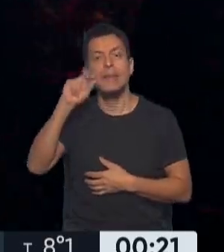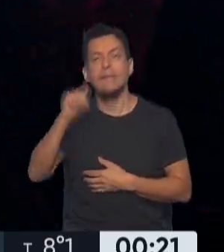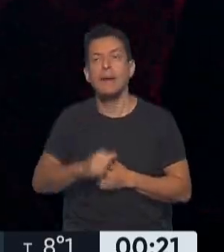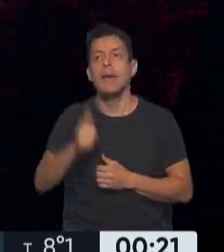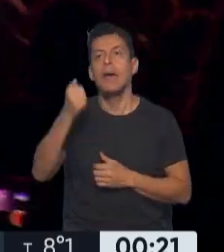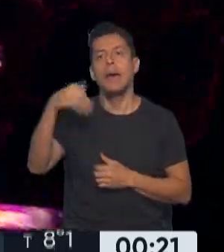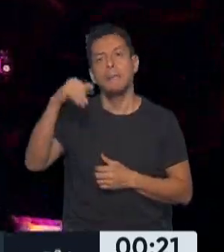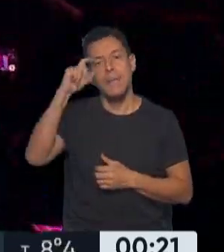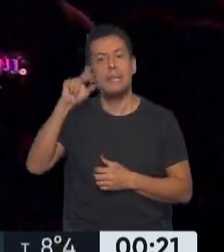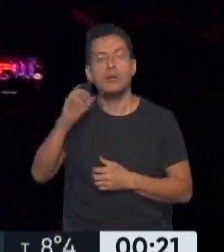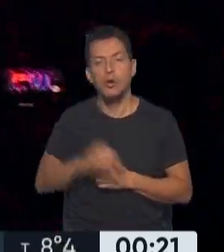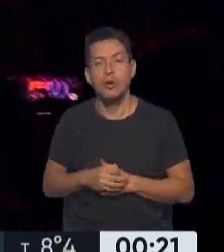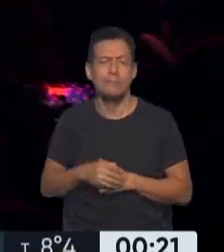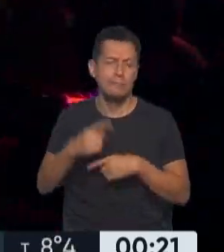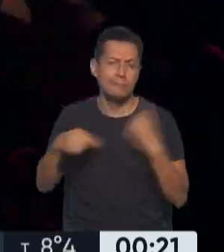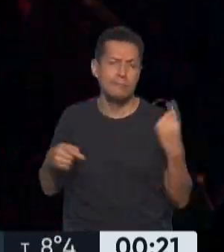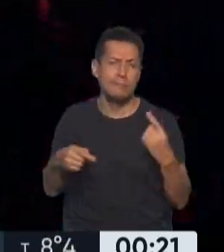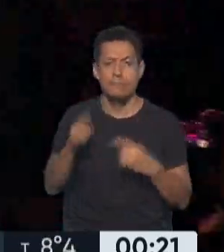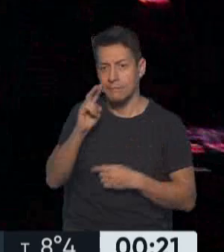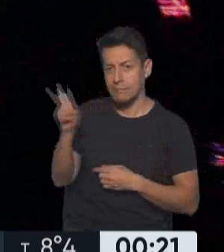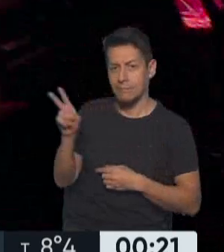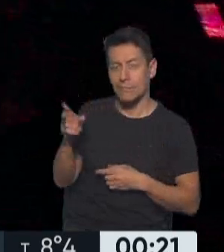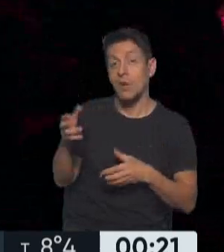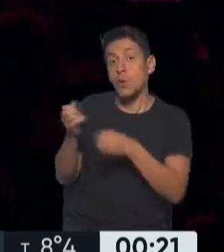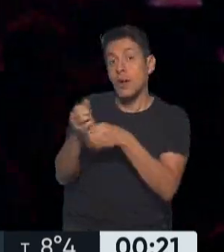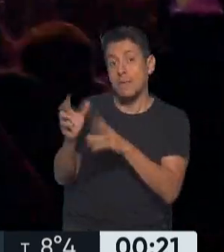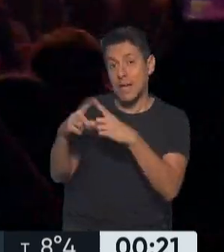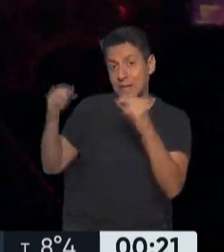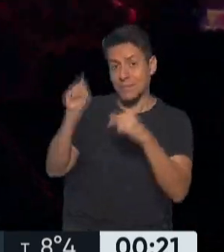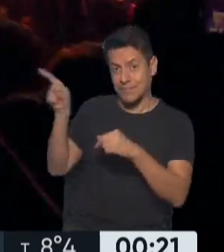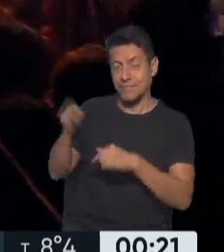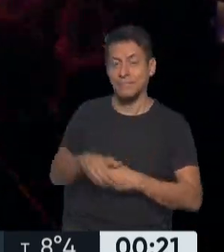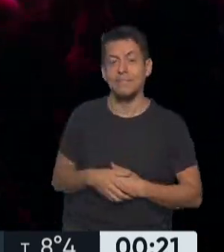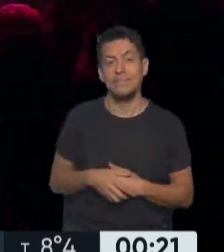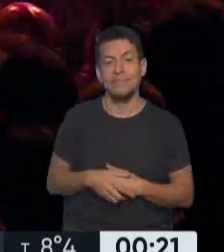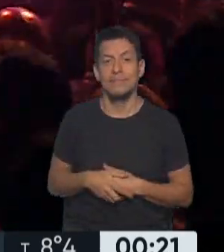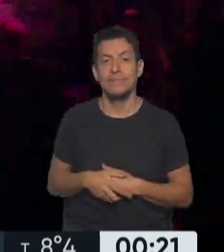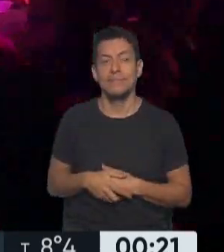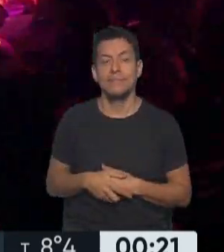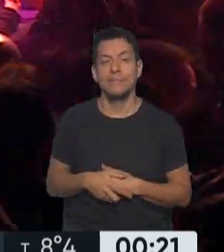recientemente los escuchamos. Así se veía recién, Luna Park, Los Ángeles Azules.